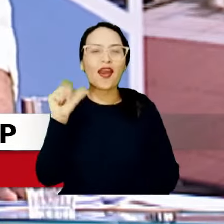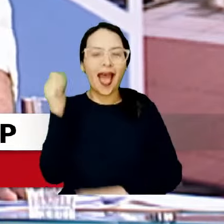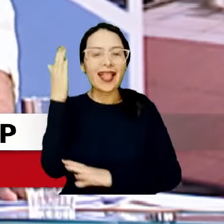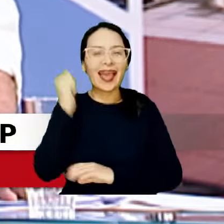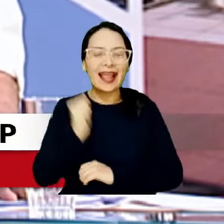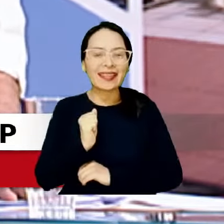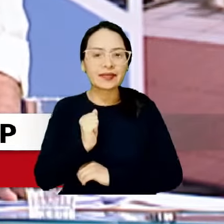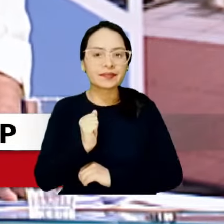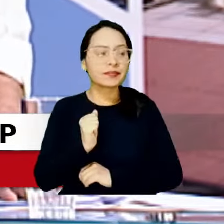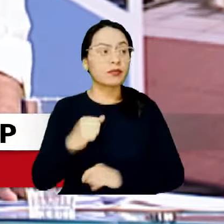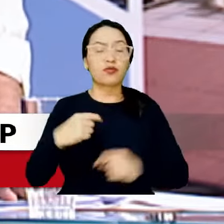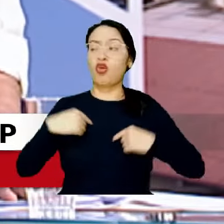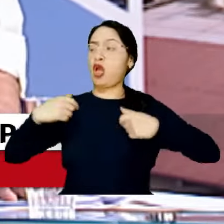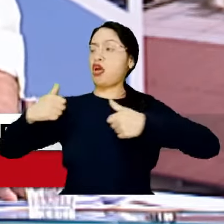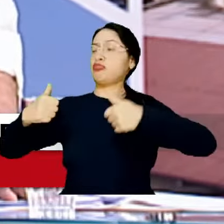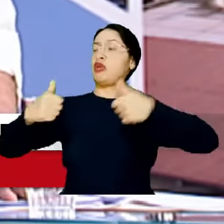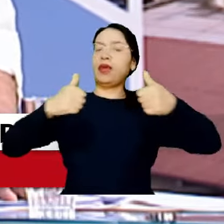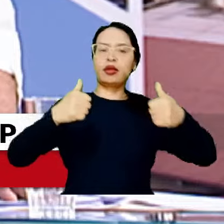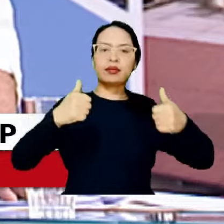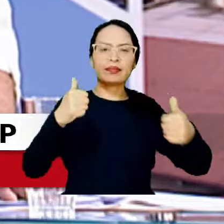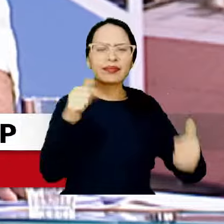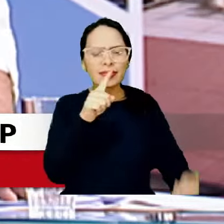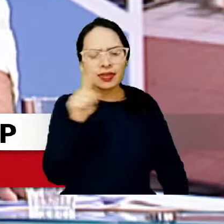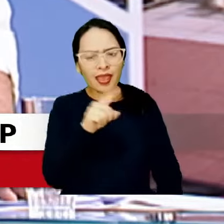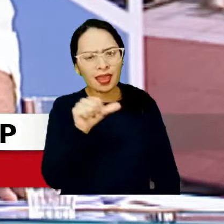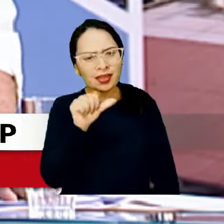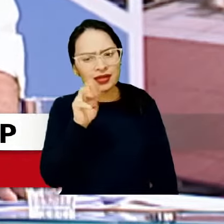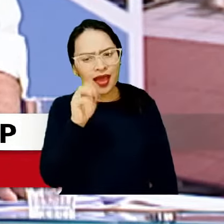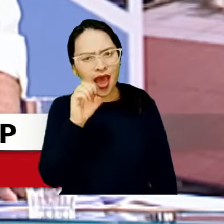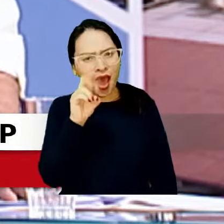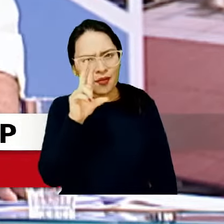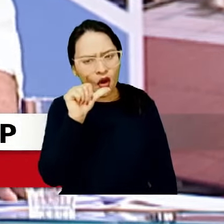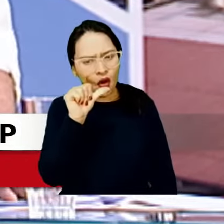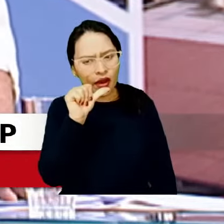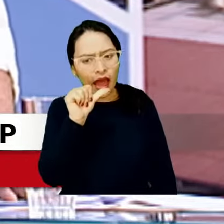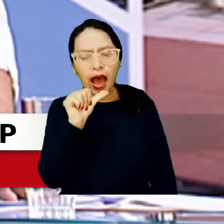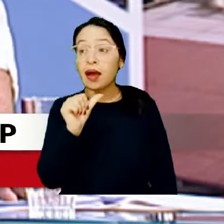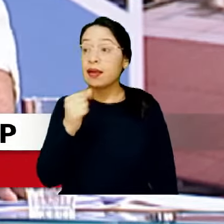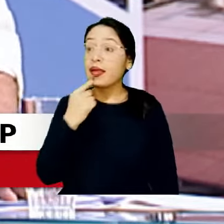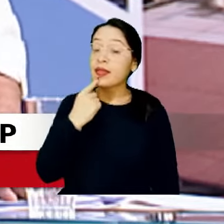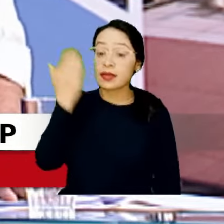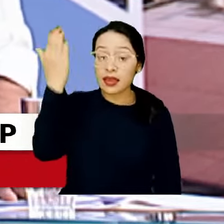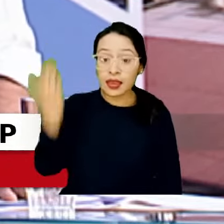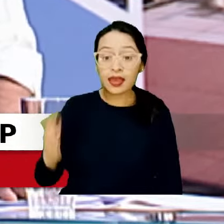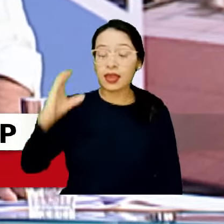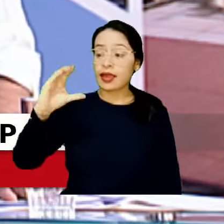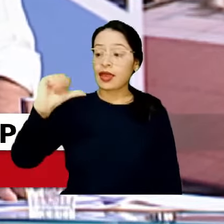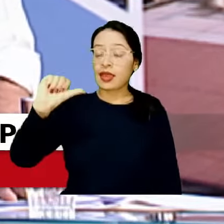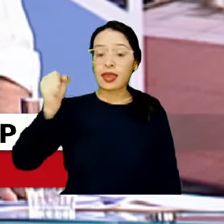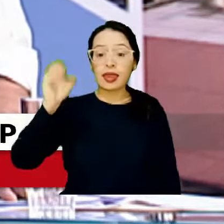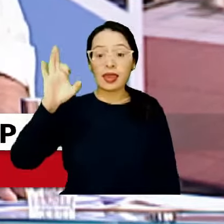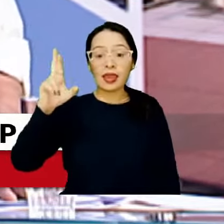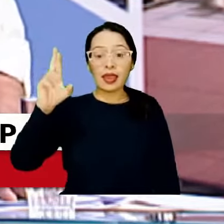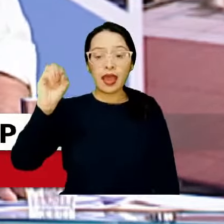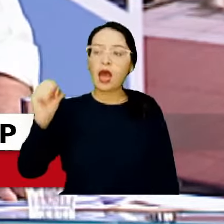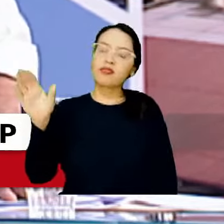tweets en donde el alcalde Zamora relevaba mi gestión y decía: solamente el gerente Adrián Castro, que esto, que el otro, y felicito a Adrián. Me hizo